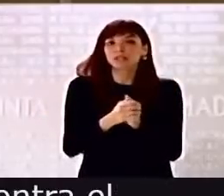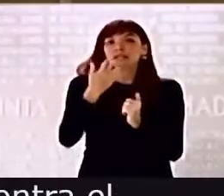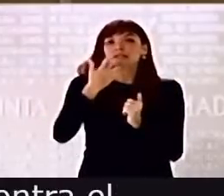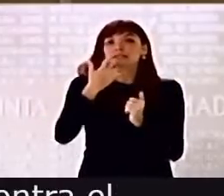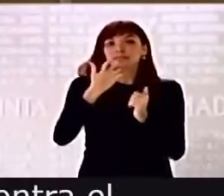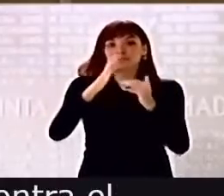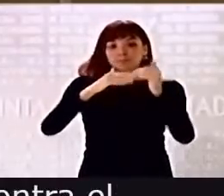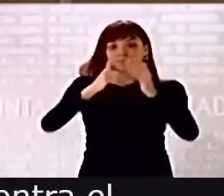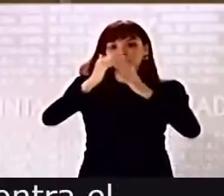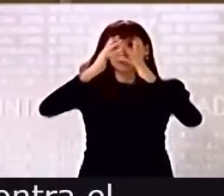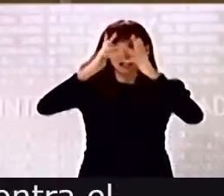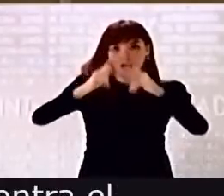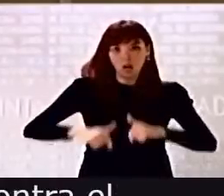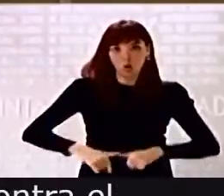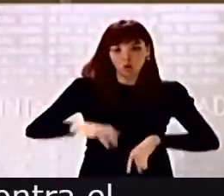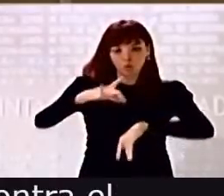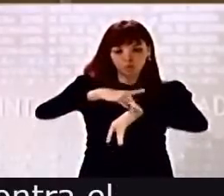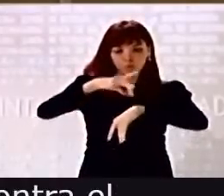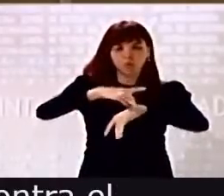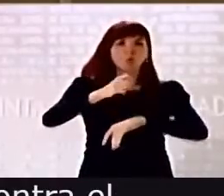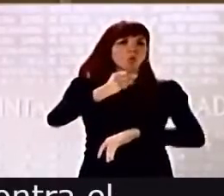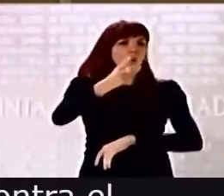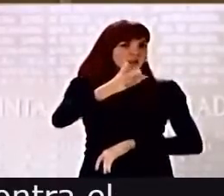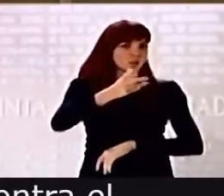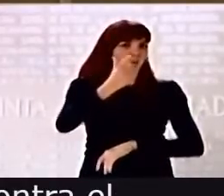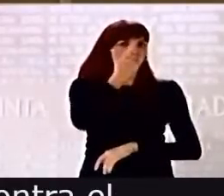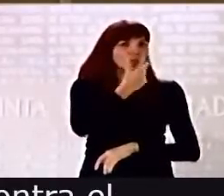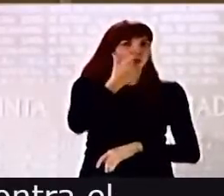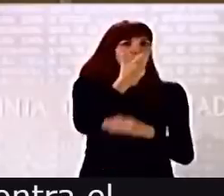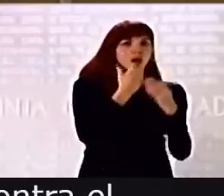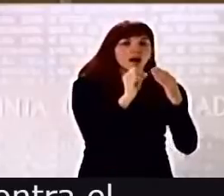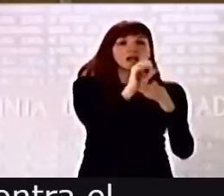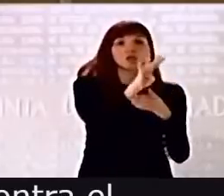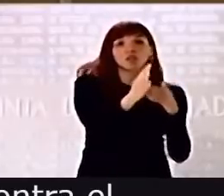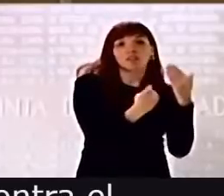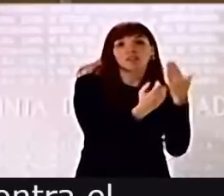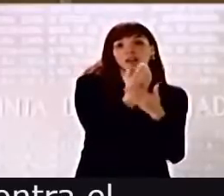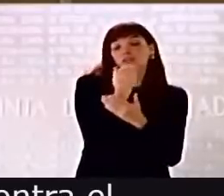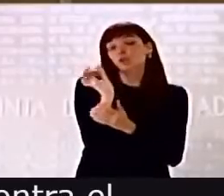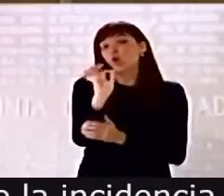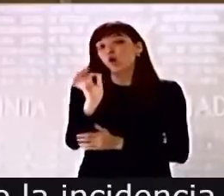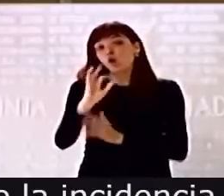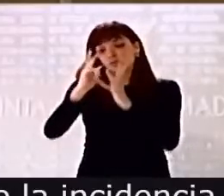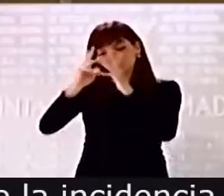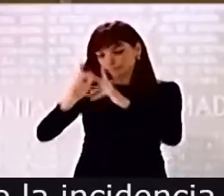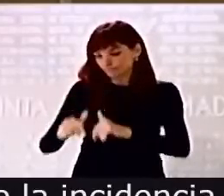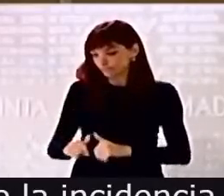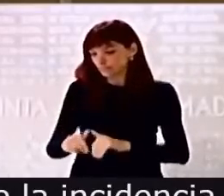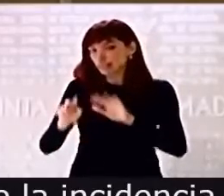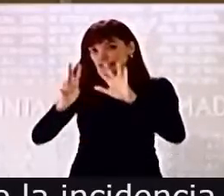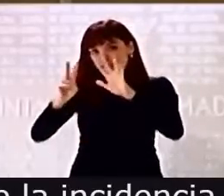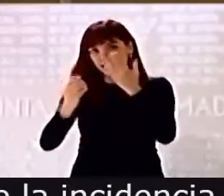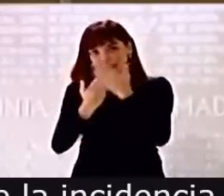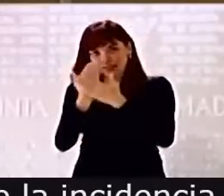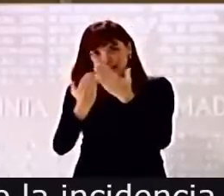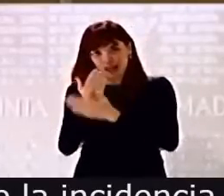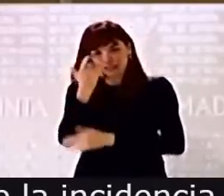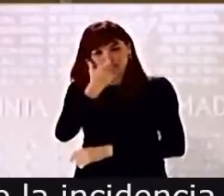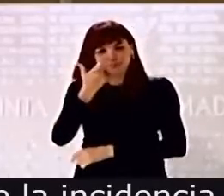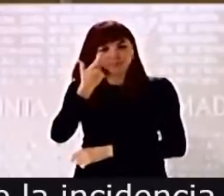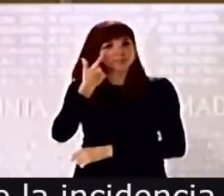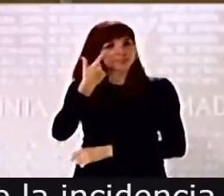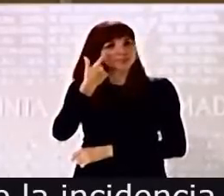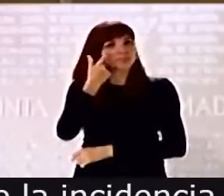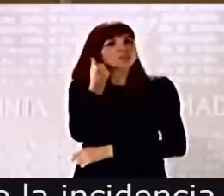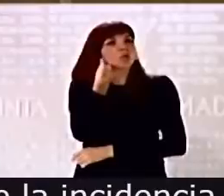cálculos de la incidencia acumulada tanto a los 14 días como a los 7 días de las personas que